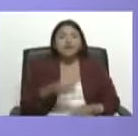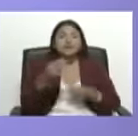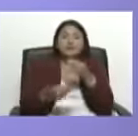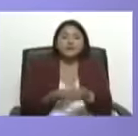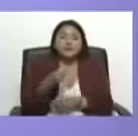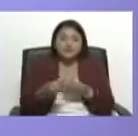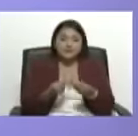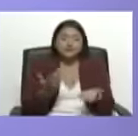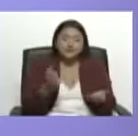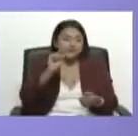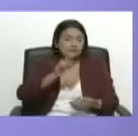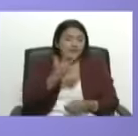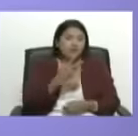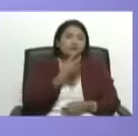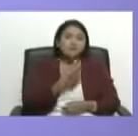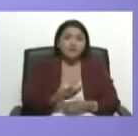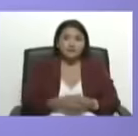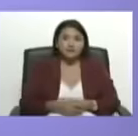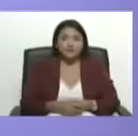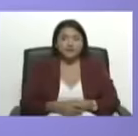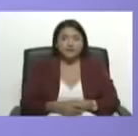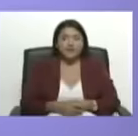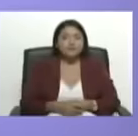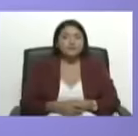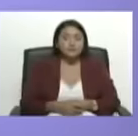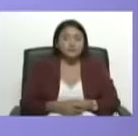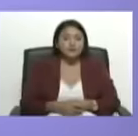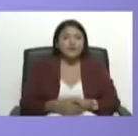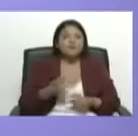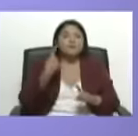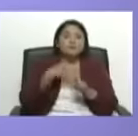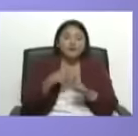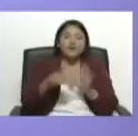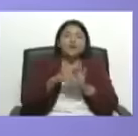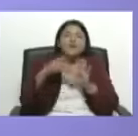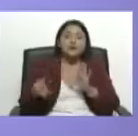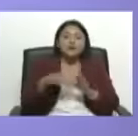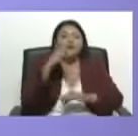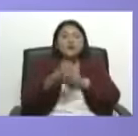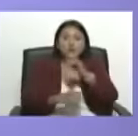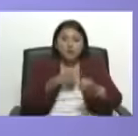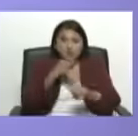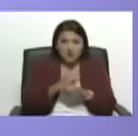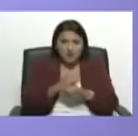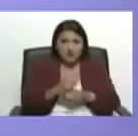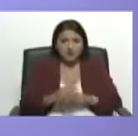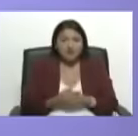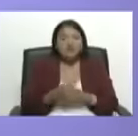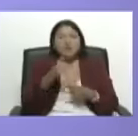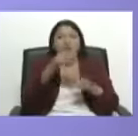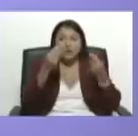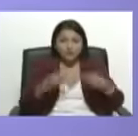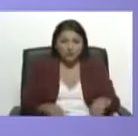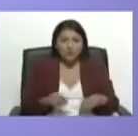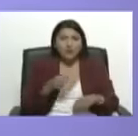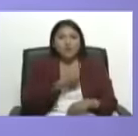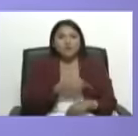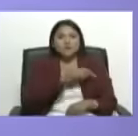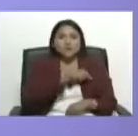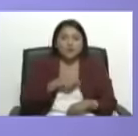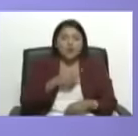realizando, y pedía también que se ajusten al derecho internacional, que dialoguen a través del Acuerdo de Ginebra de